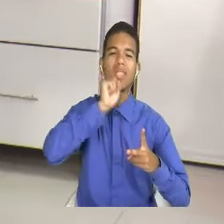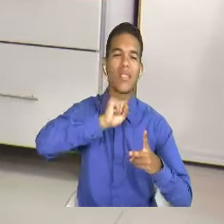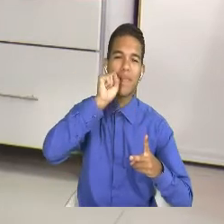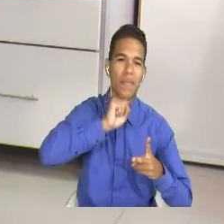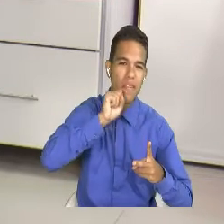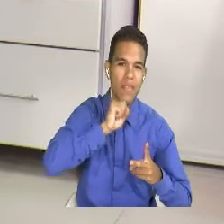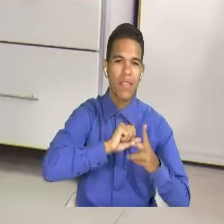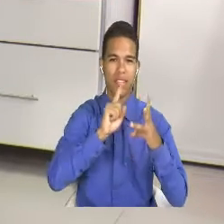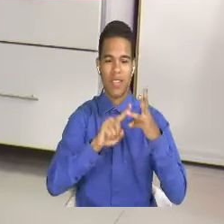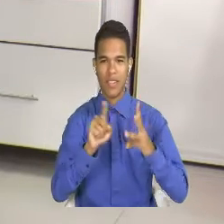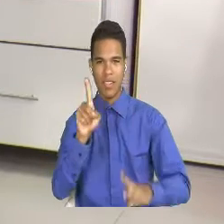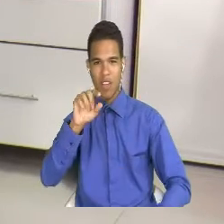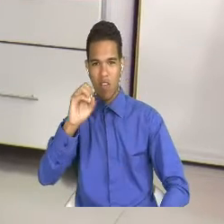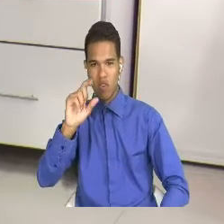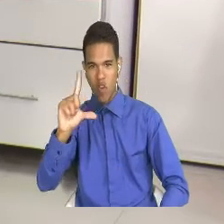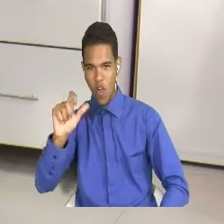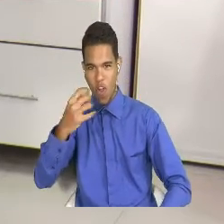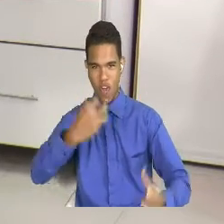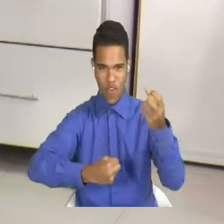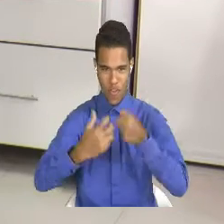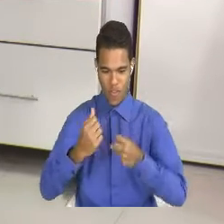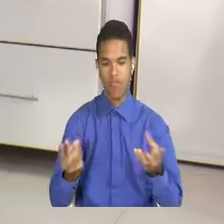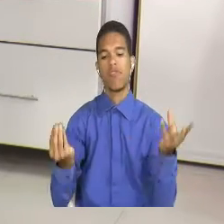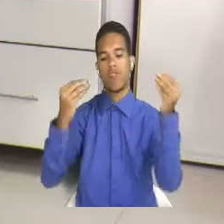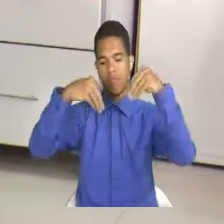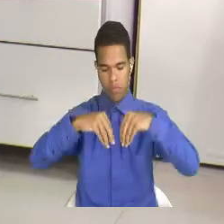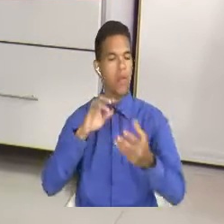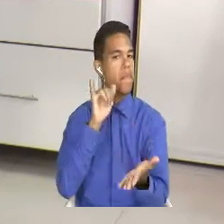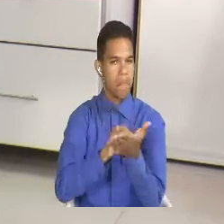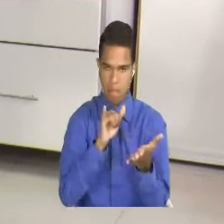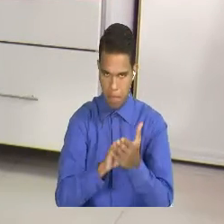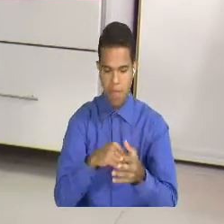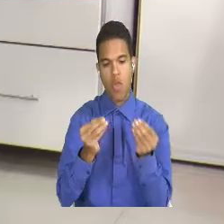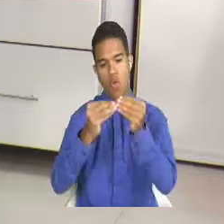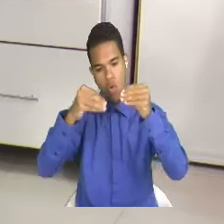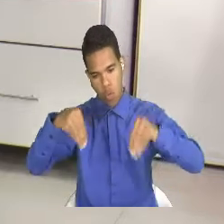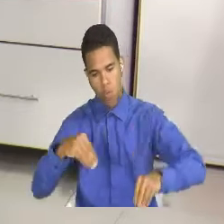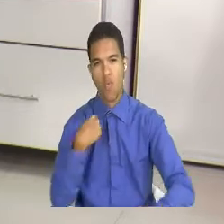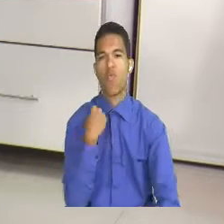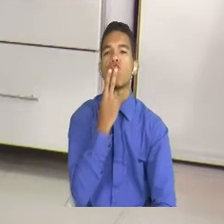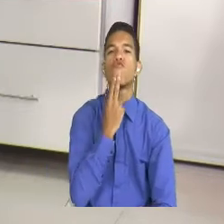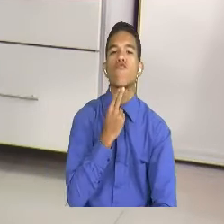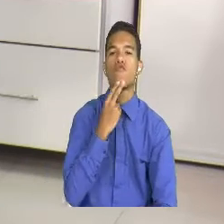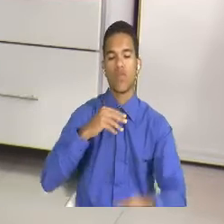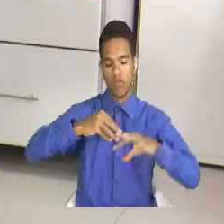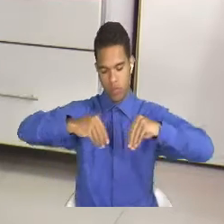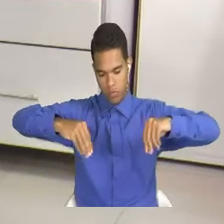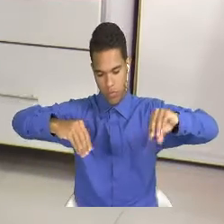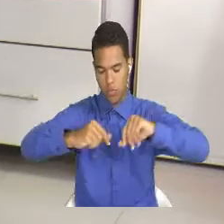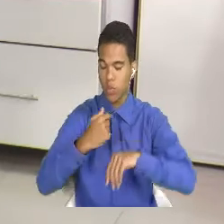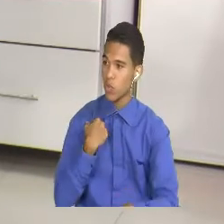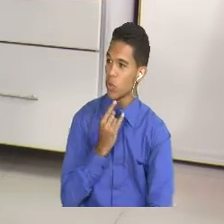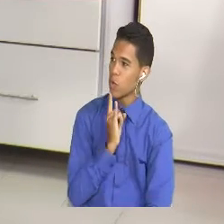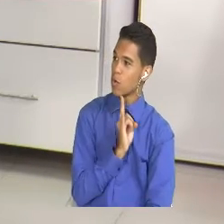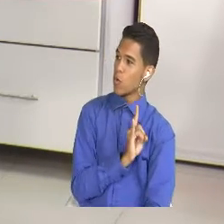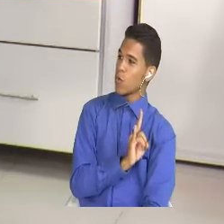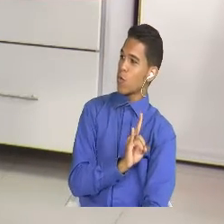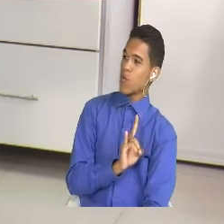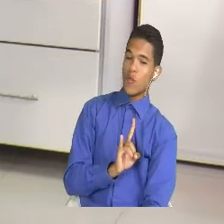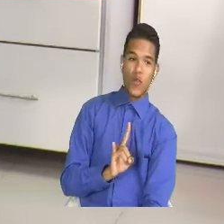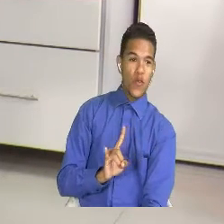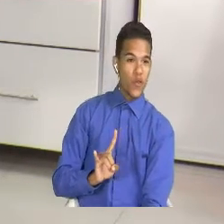lleva soya. Igual, con huevo, azúcar y harina de trigo. Entonces va a tener un sabor. Esa va a tocar hacerla en mi casa, a ver cómo esté.